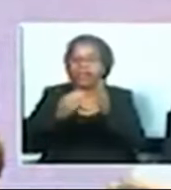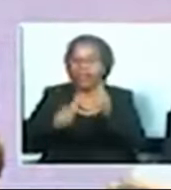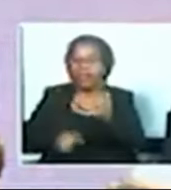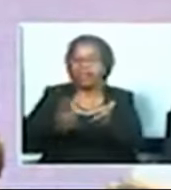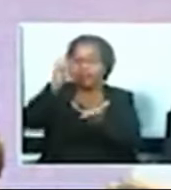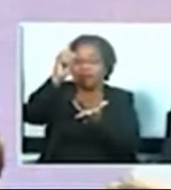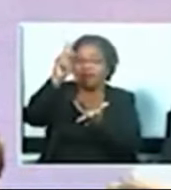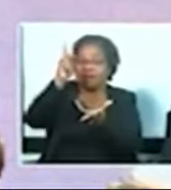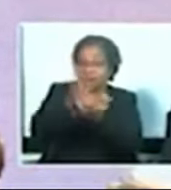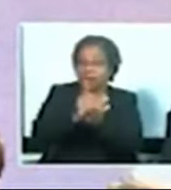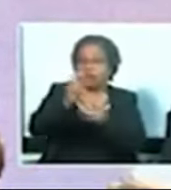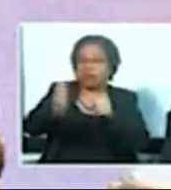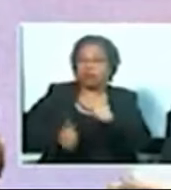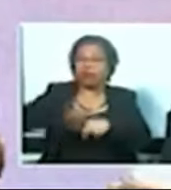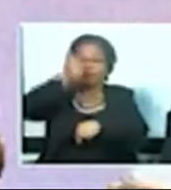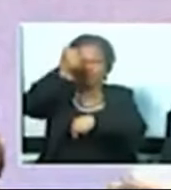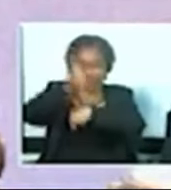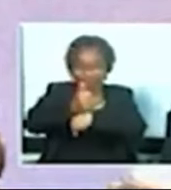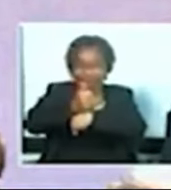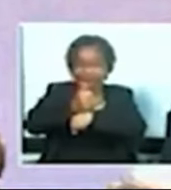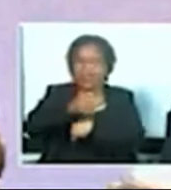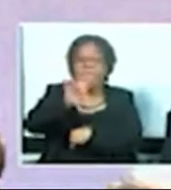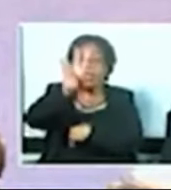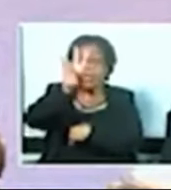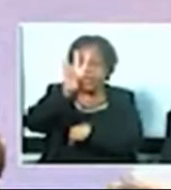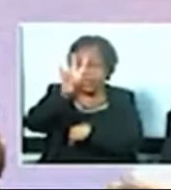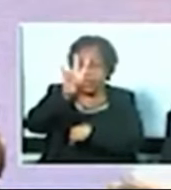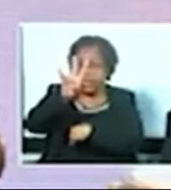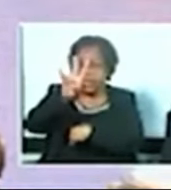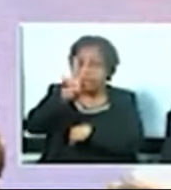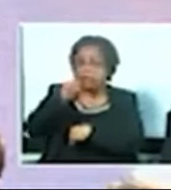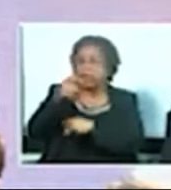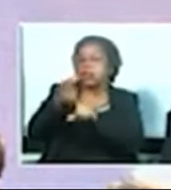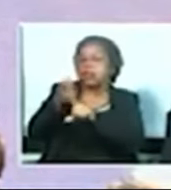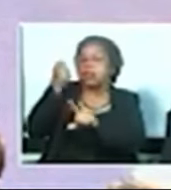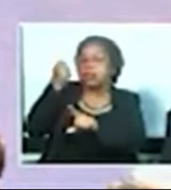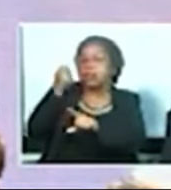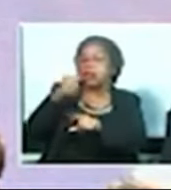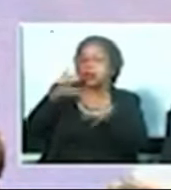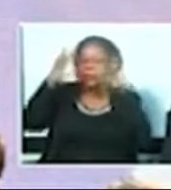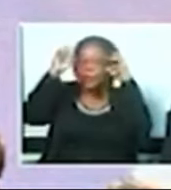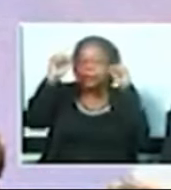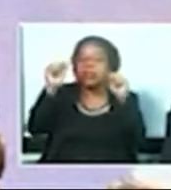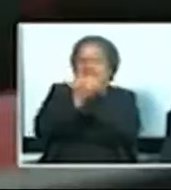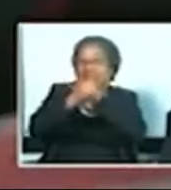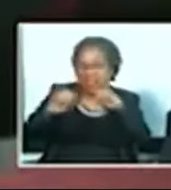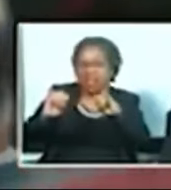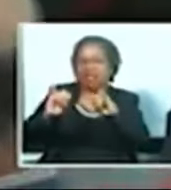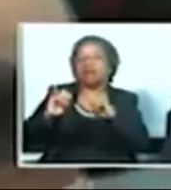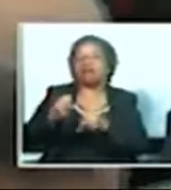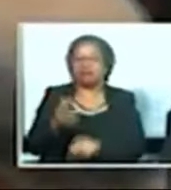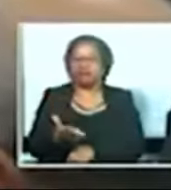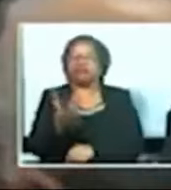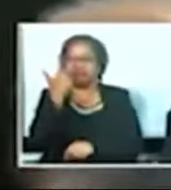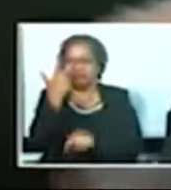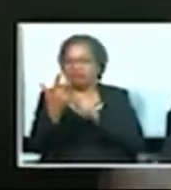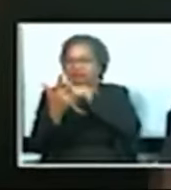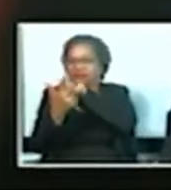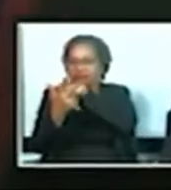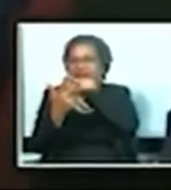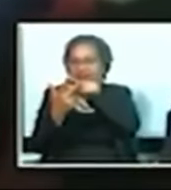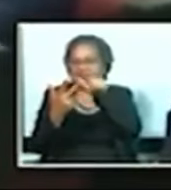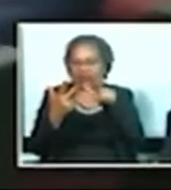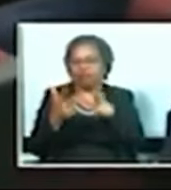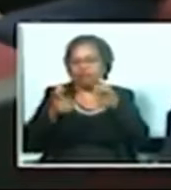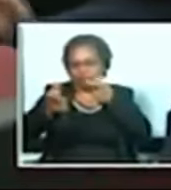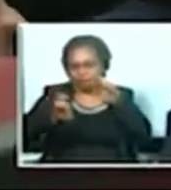Pero estas iniciativas, hay que hacer puntualizaciones de que si bien fueron aprobadas por una o por otra de